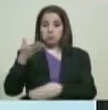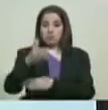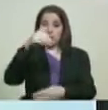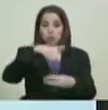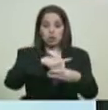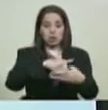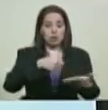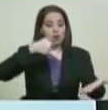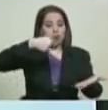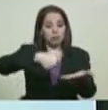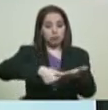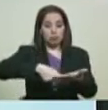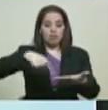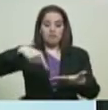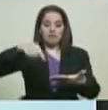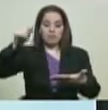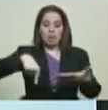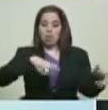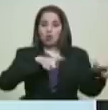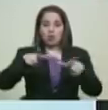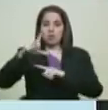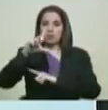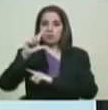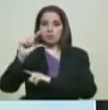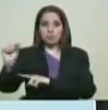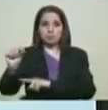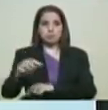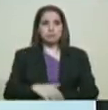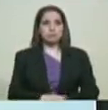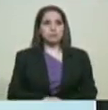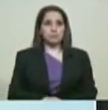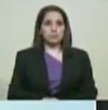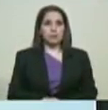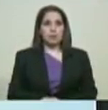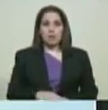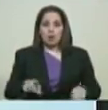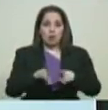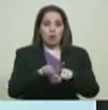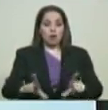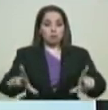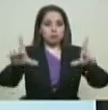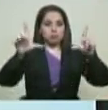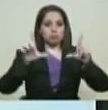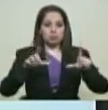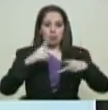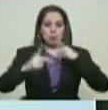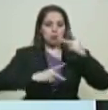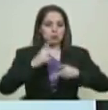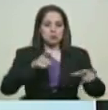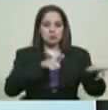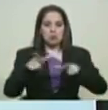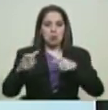firmo. Y el cuaderno ya queda como certificado de que el proceso se cumplió.